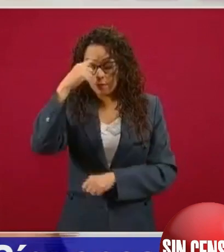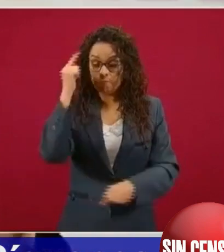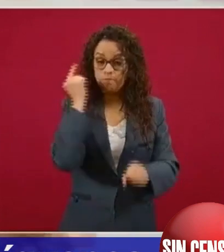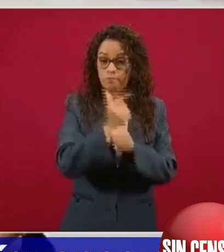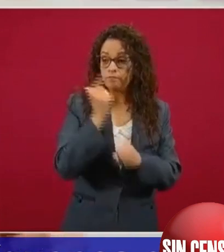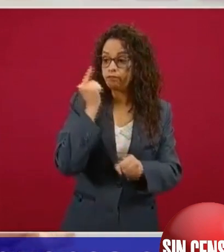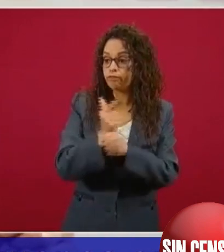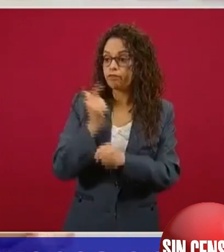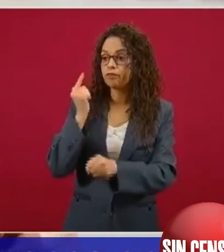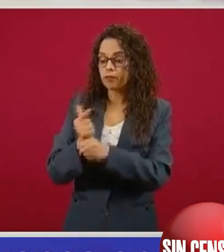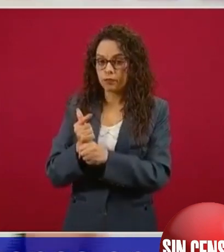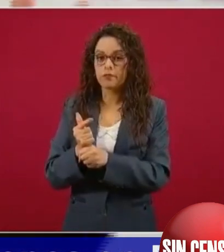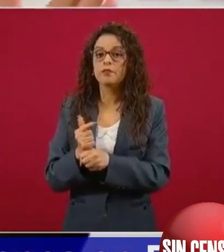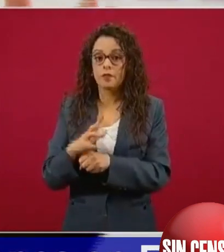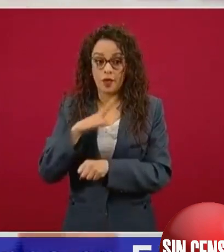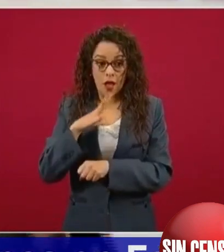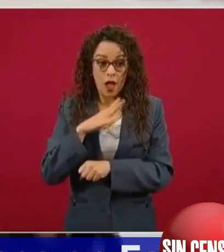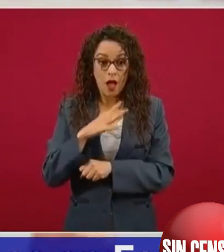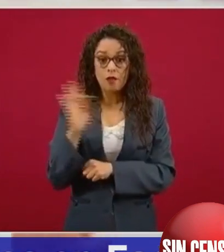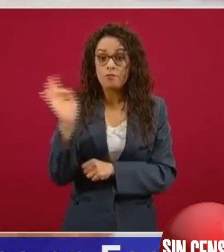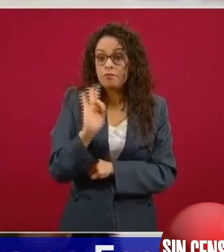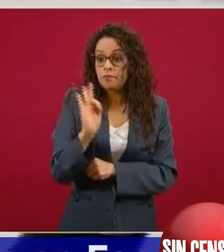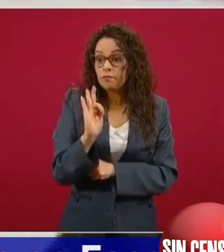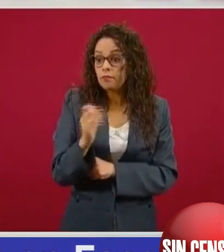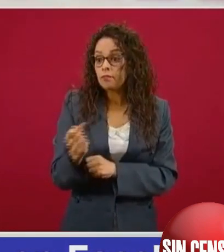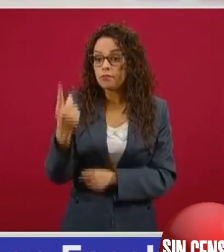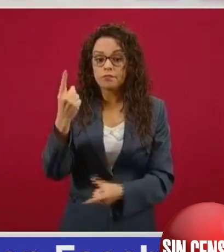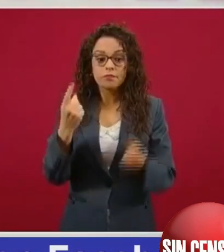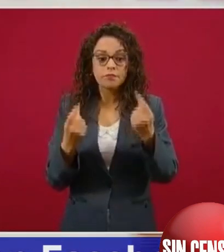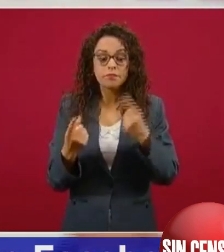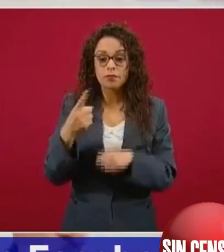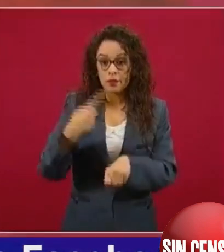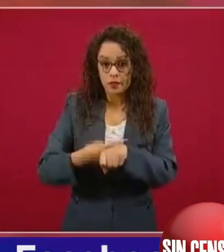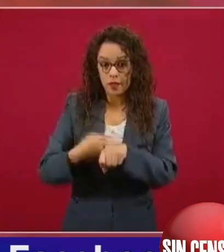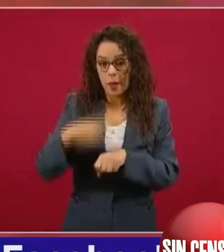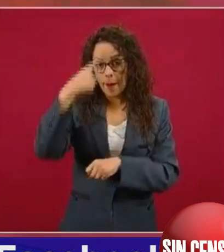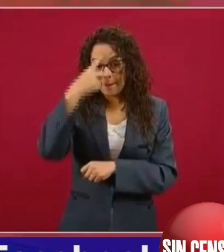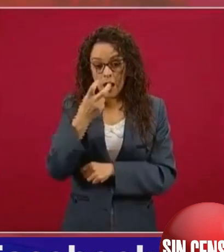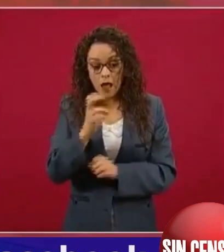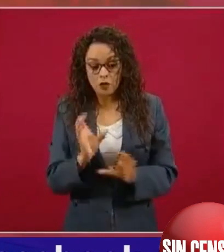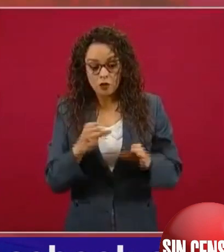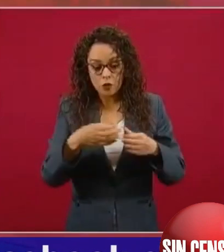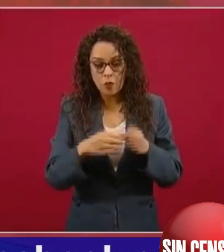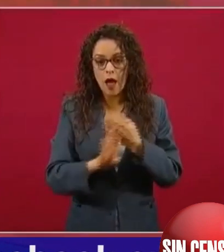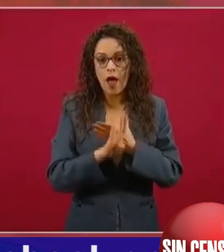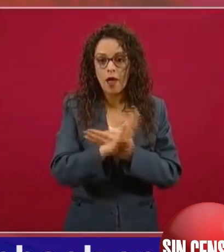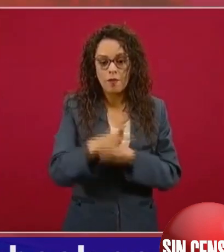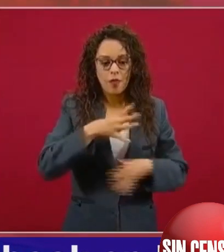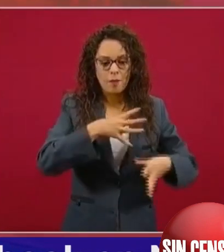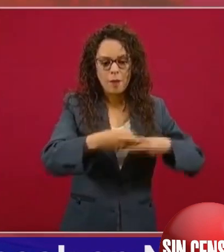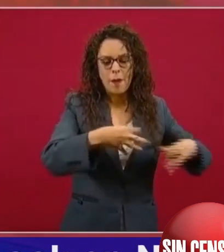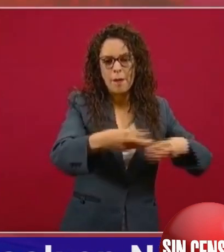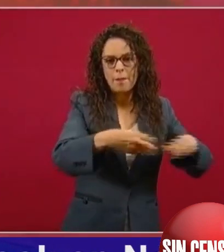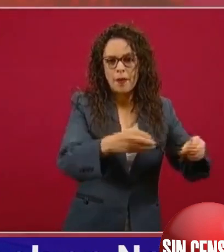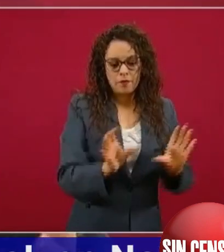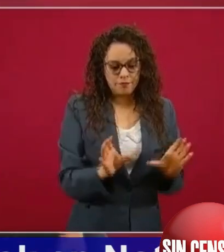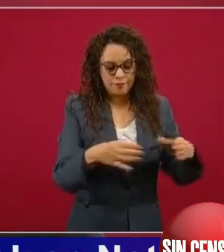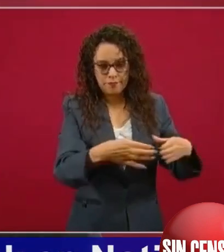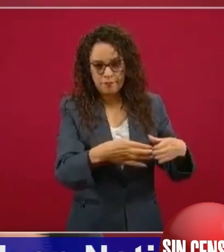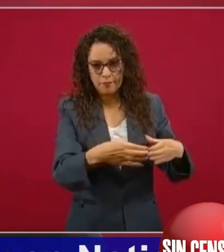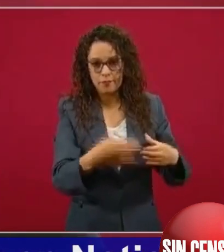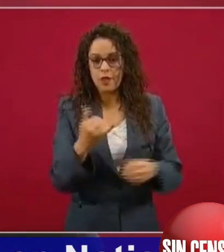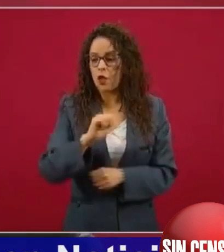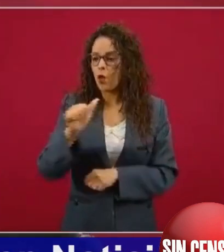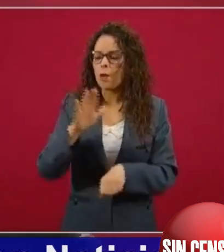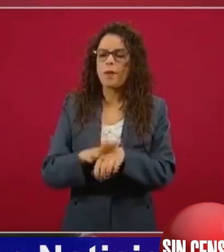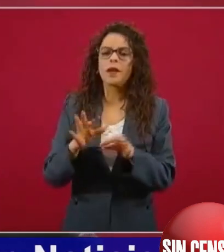casos con el propósito de interrumpir desde la comunidad las cadenas de transmisión. Y una cosa importantísima, que